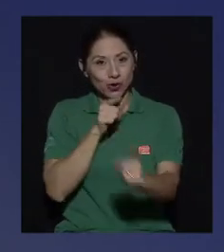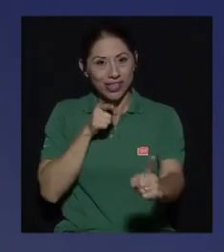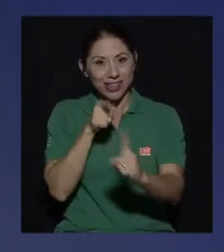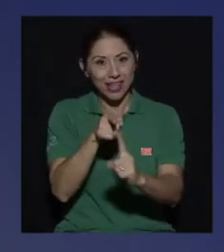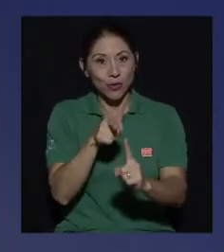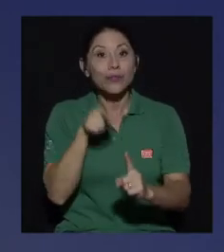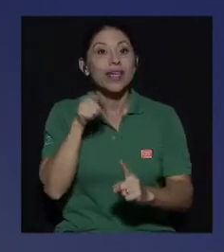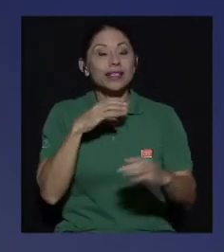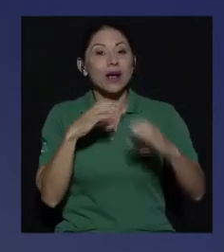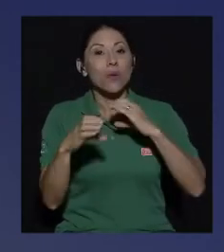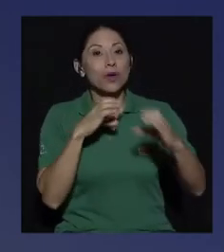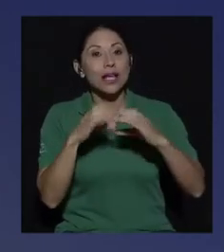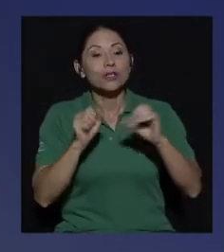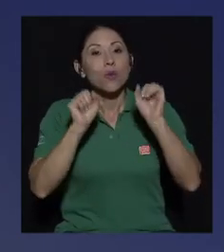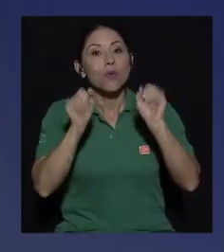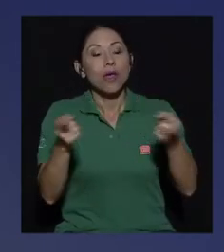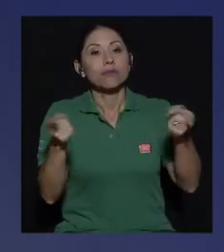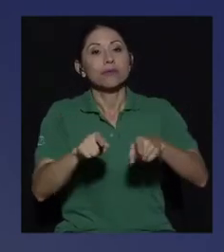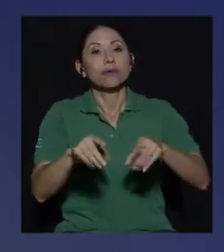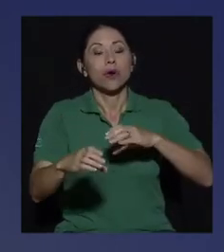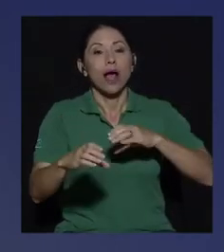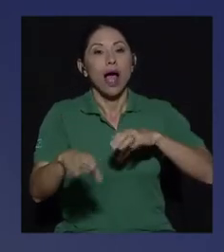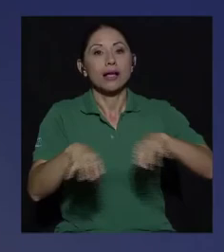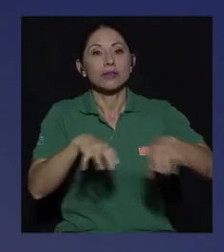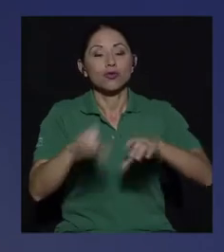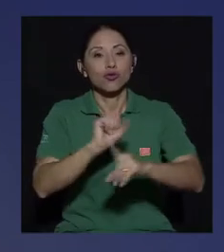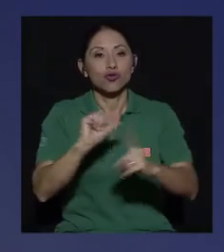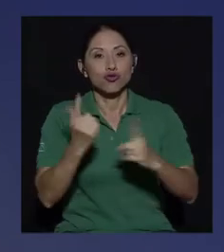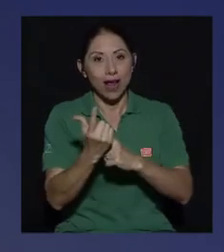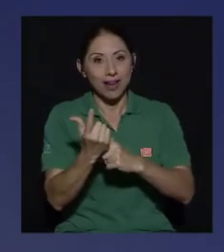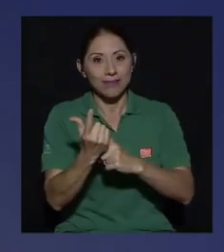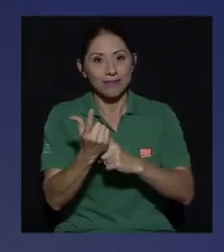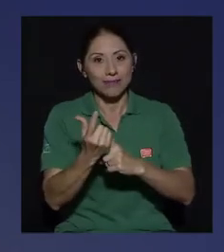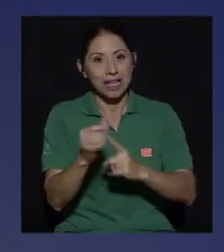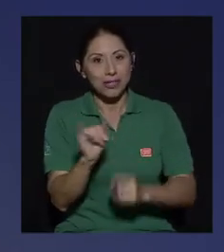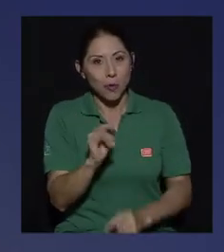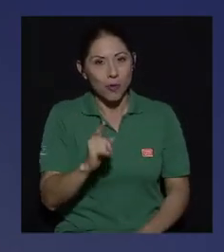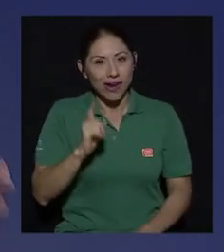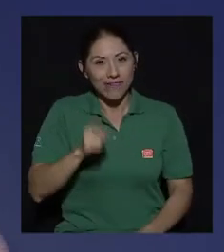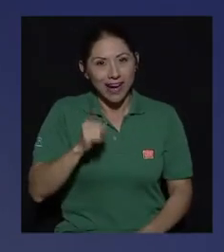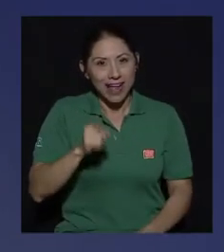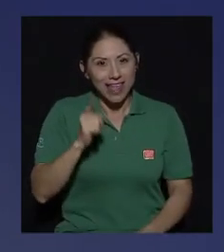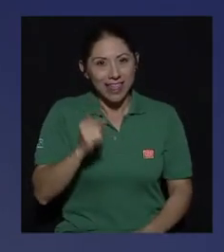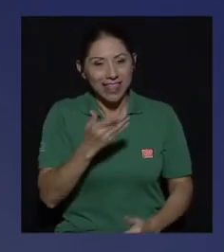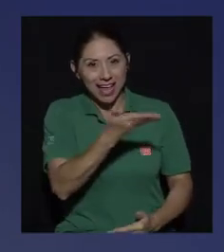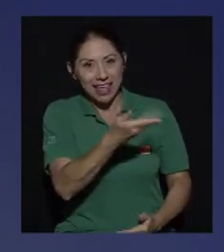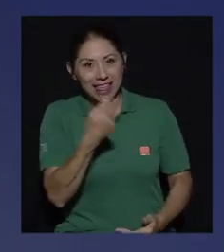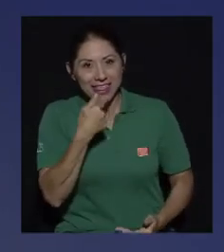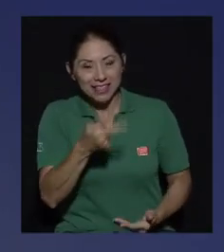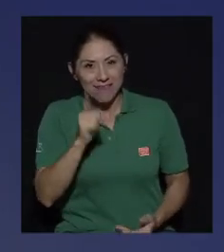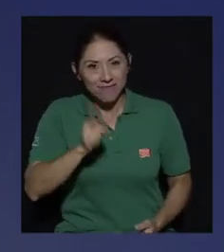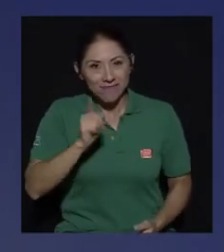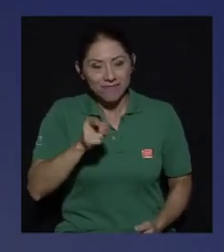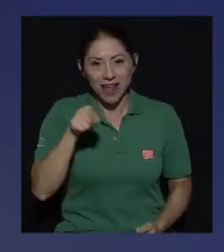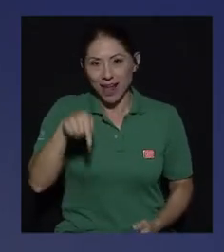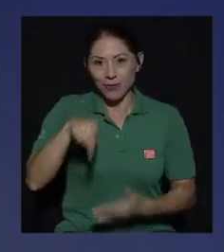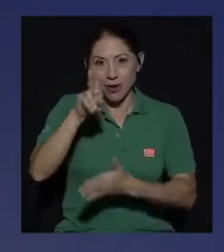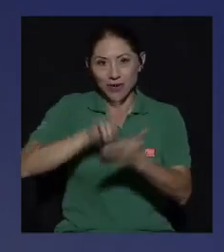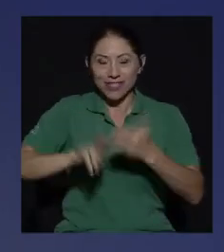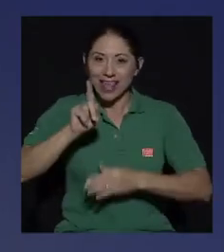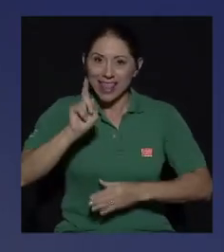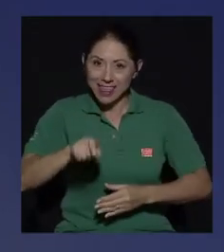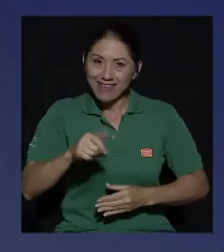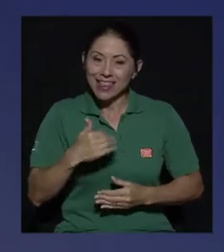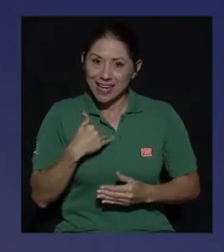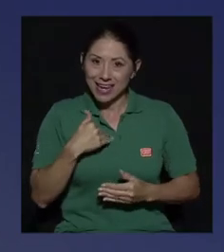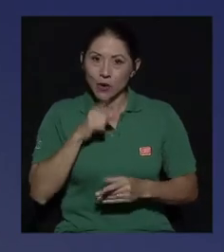de llevar esa comunicación a una acción social y creo que es casi que le abriga nadita que dado un víctor a una